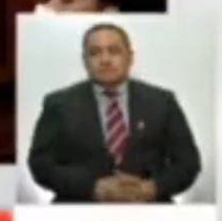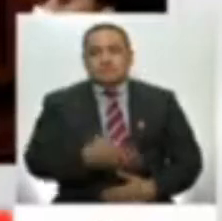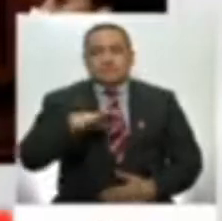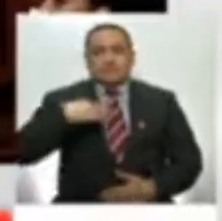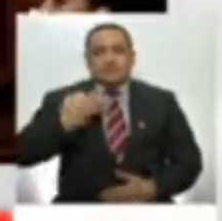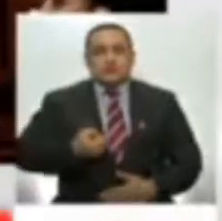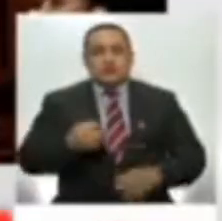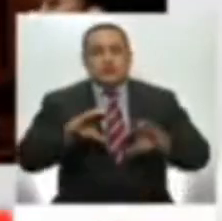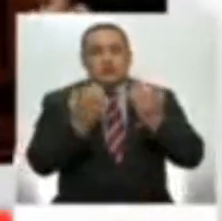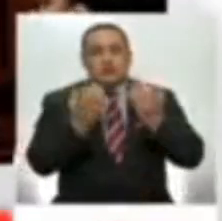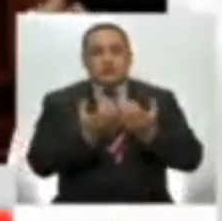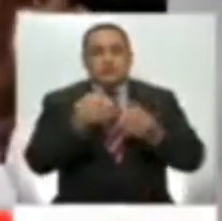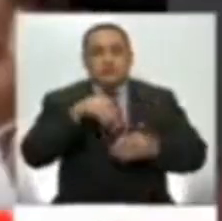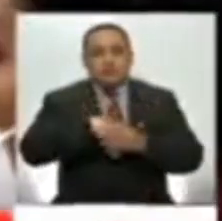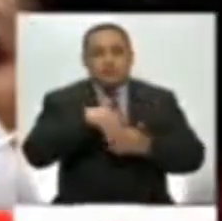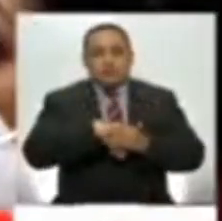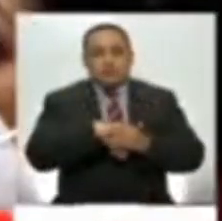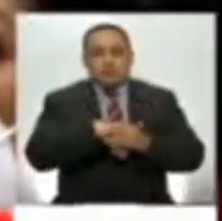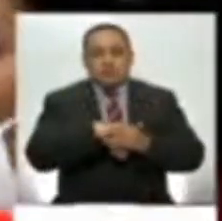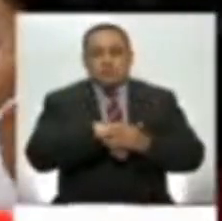Señora congresista electa